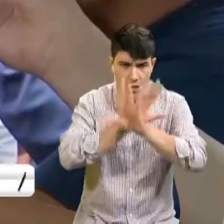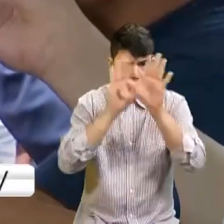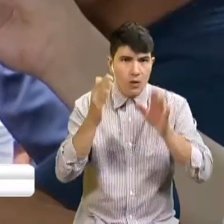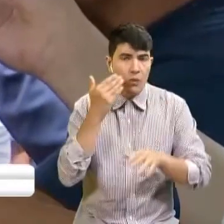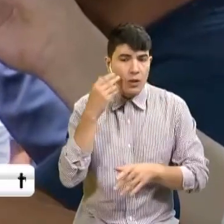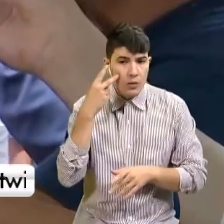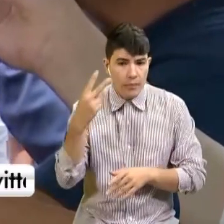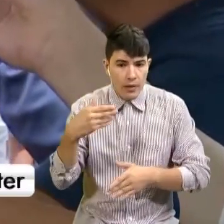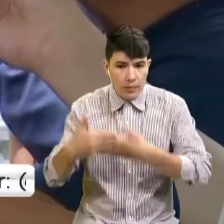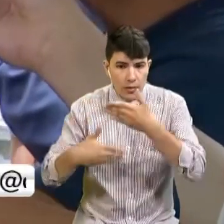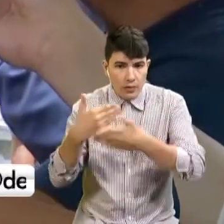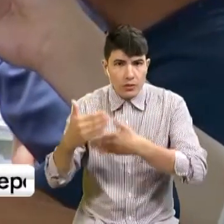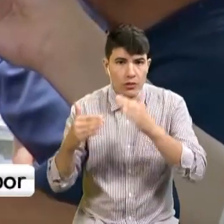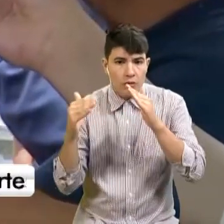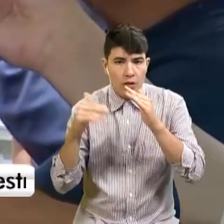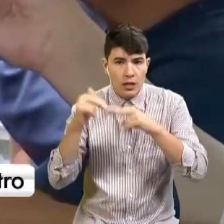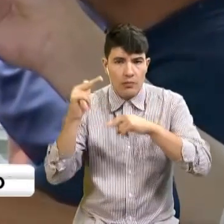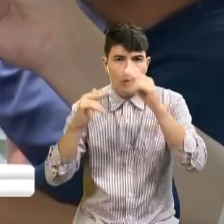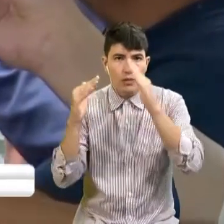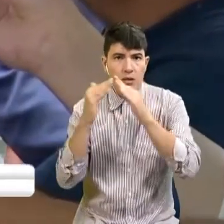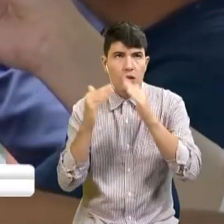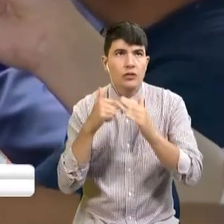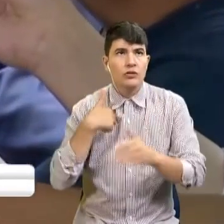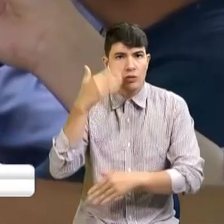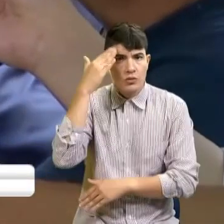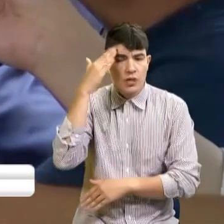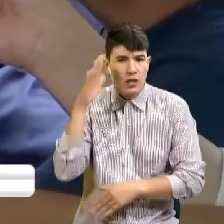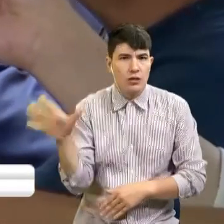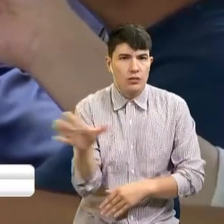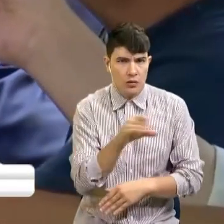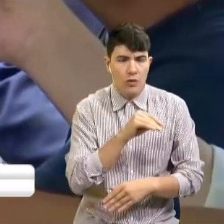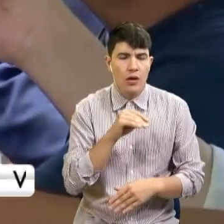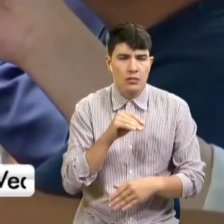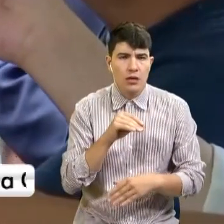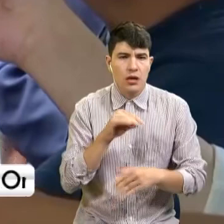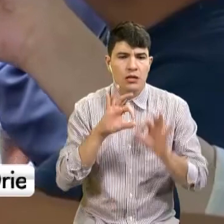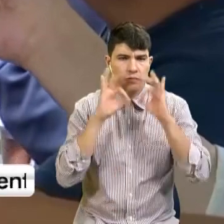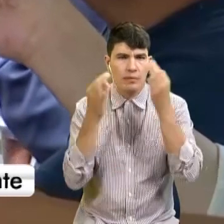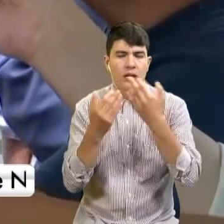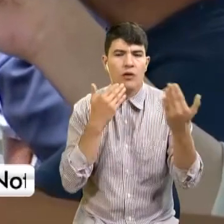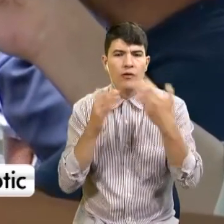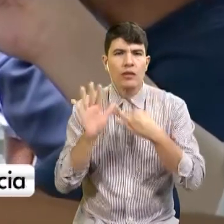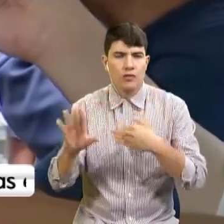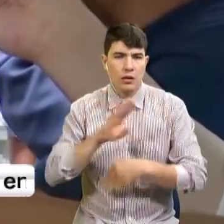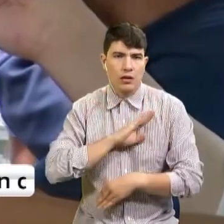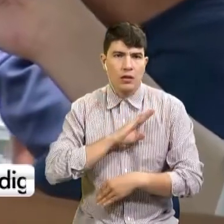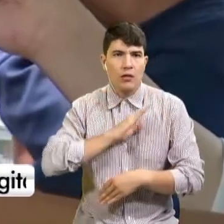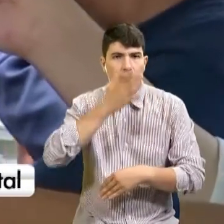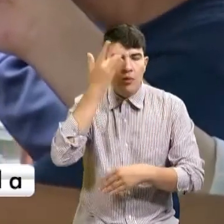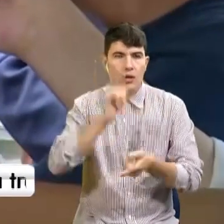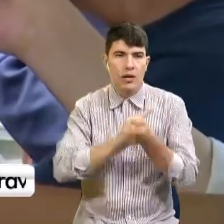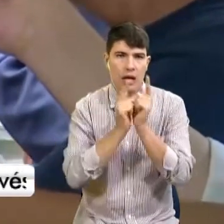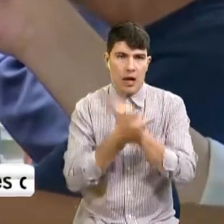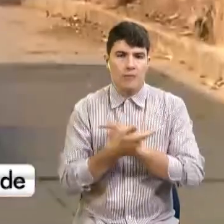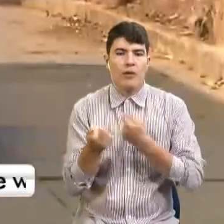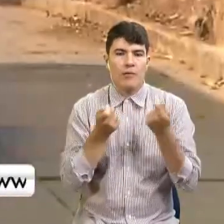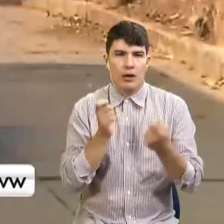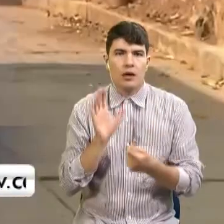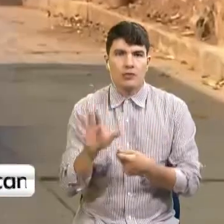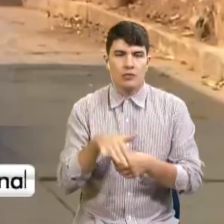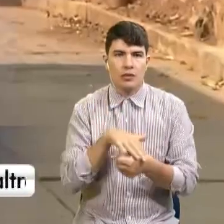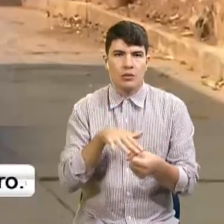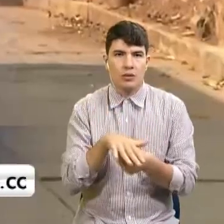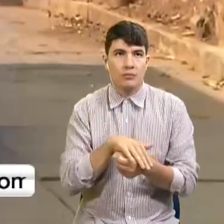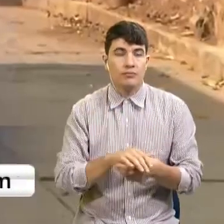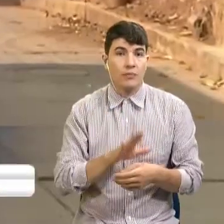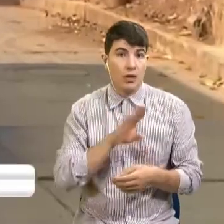el proceso de construcción de la vivienda, yo sé que todas estas familias van a confiar en la administración nuevamente porque hubo un cambio circunstancial en cómo se estaba manejando esta situación.